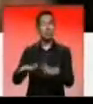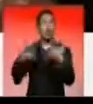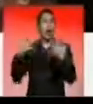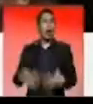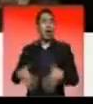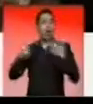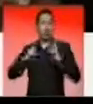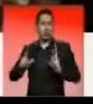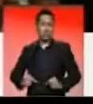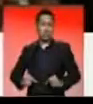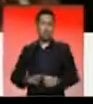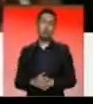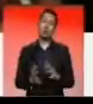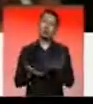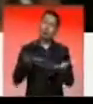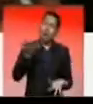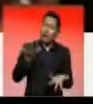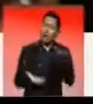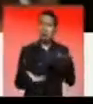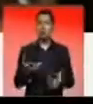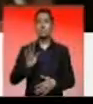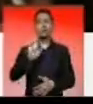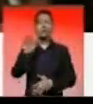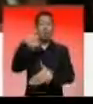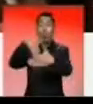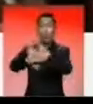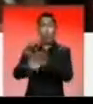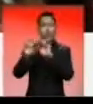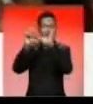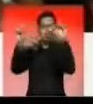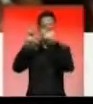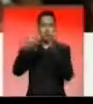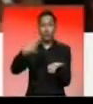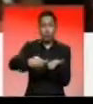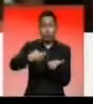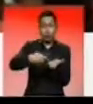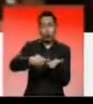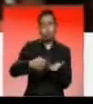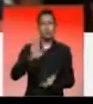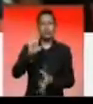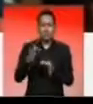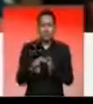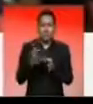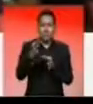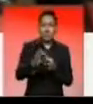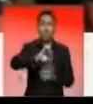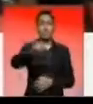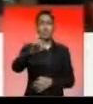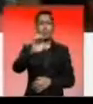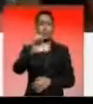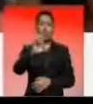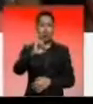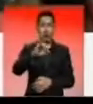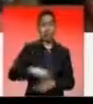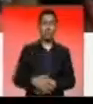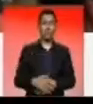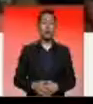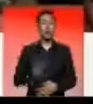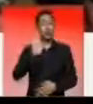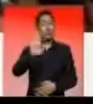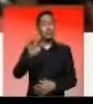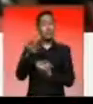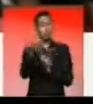grave. Aparentemente, el hecho ocurrió dentro de una empresa camaronera en Puerto Gelí. Bomberos especializados